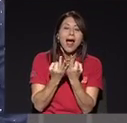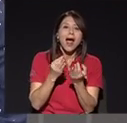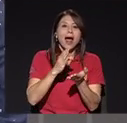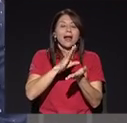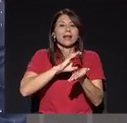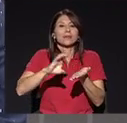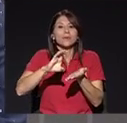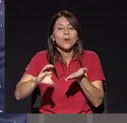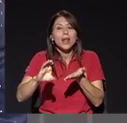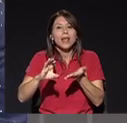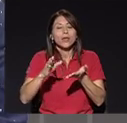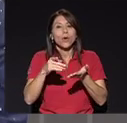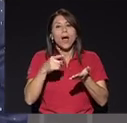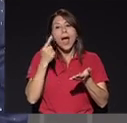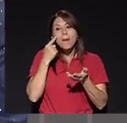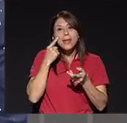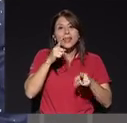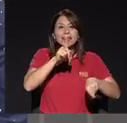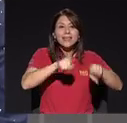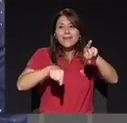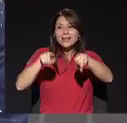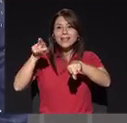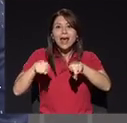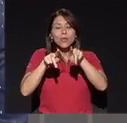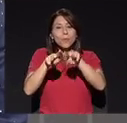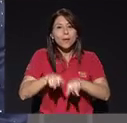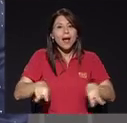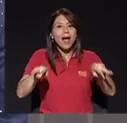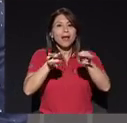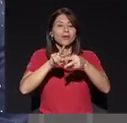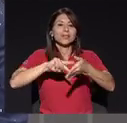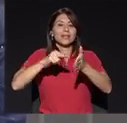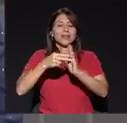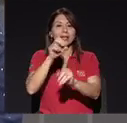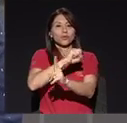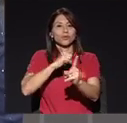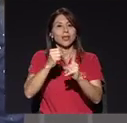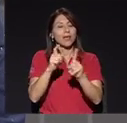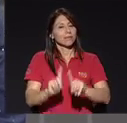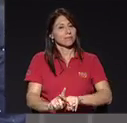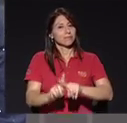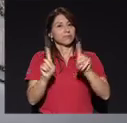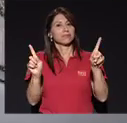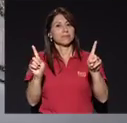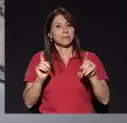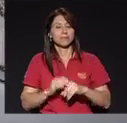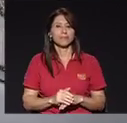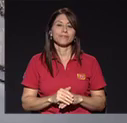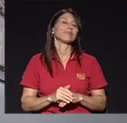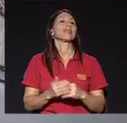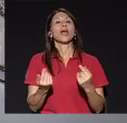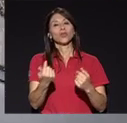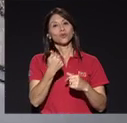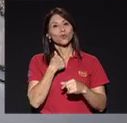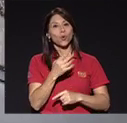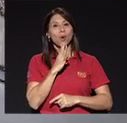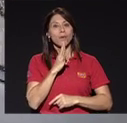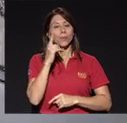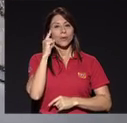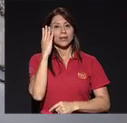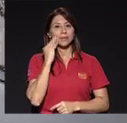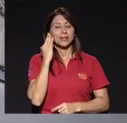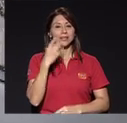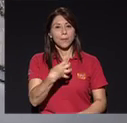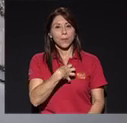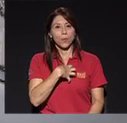ver la diversidad como un valor, por supuesto que nos vamos a encontrar una sociedad muy diferente. Sí, no, yo lo hablo por experiencia